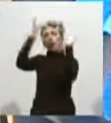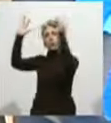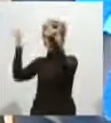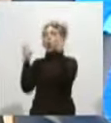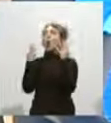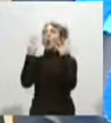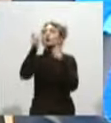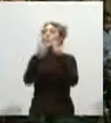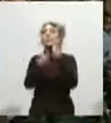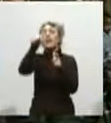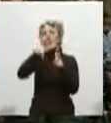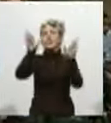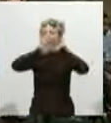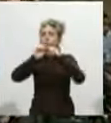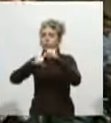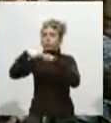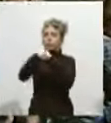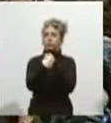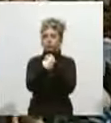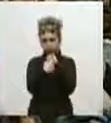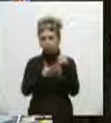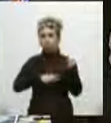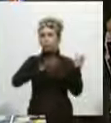drag participantes. ¡Claro que sí!